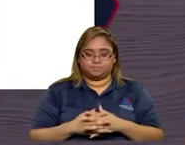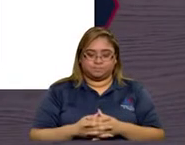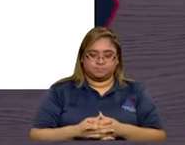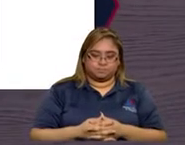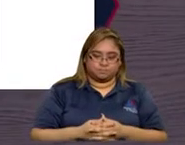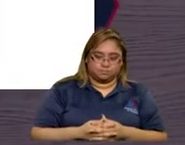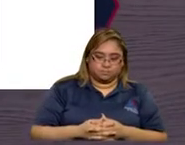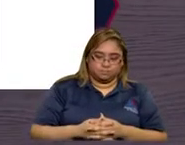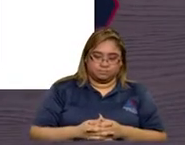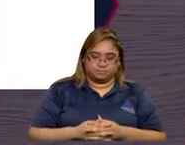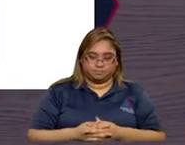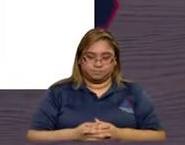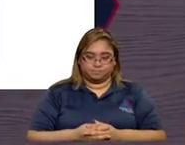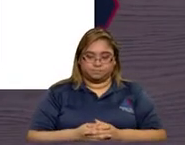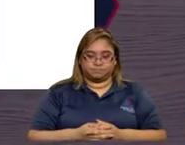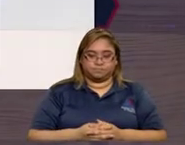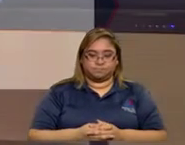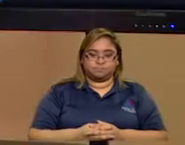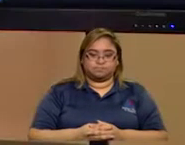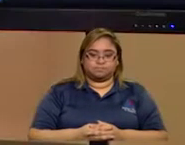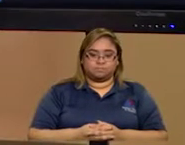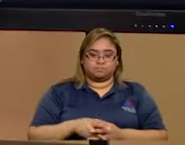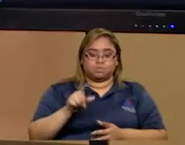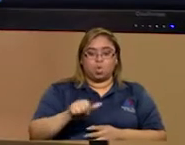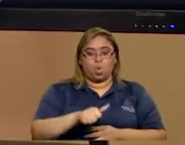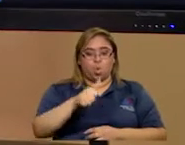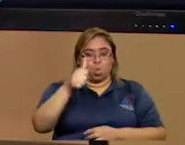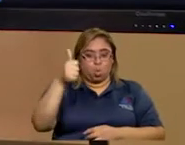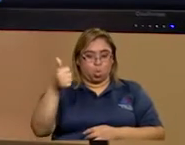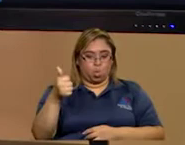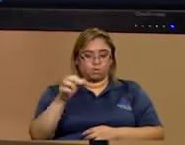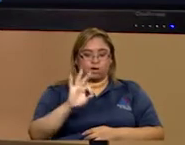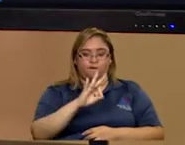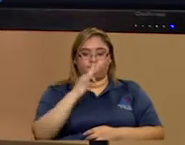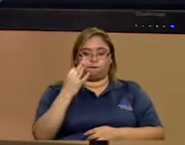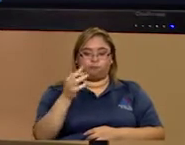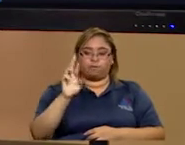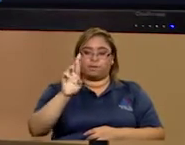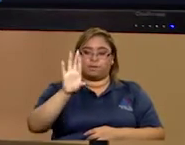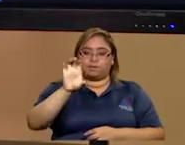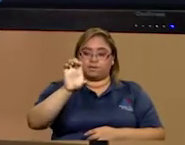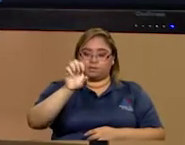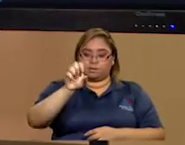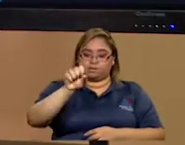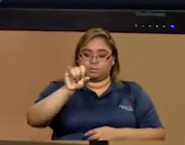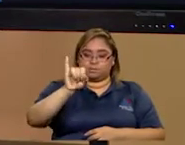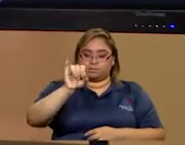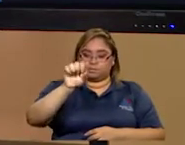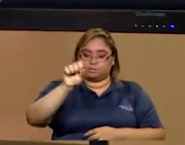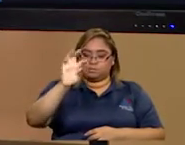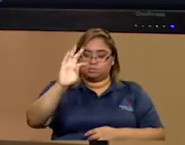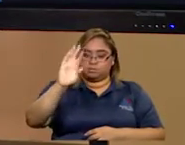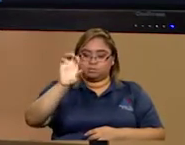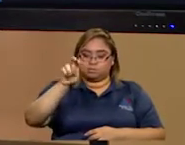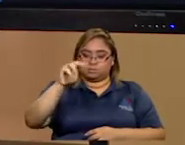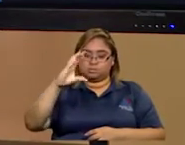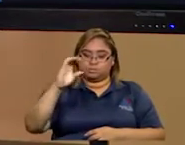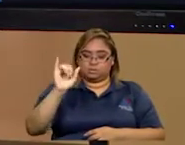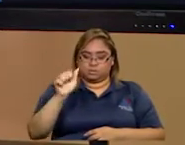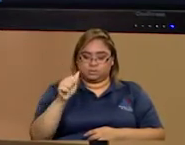ohmios. Aquí tendríamos otro tipo de resistencia. Aquí ustedes observaron que hay 4